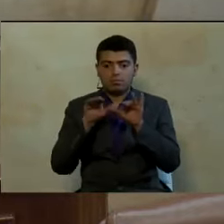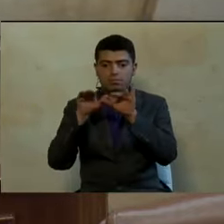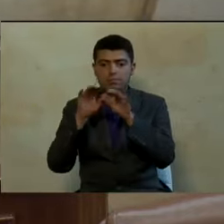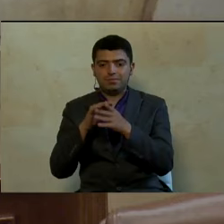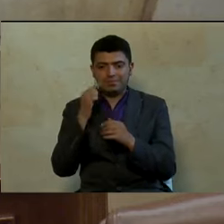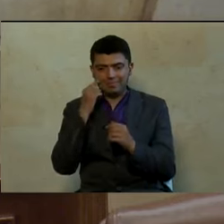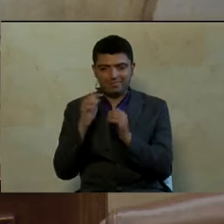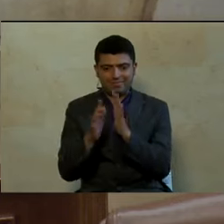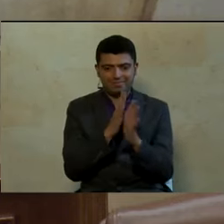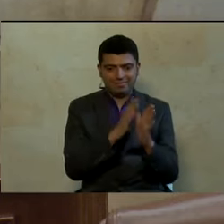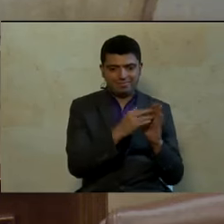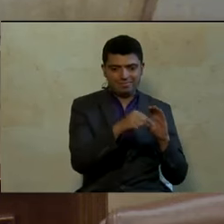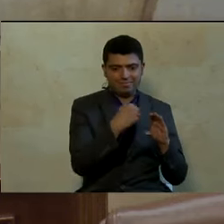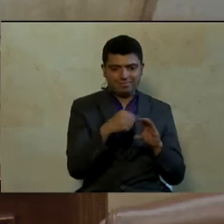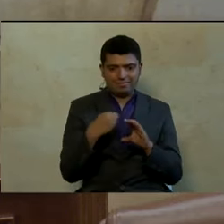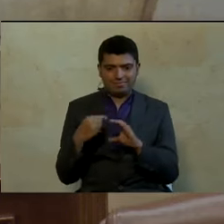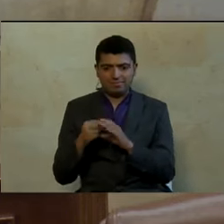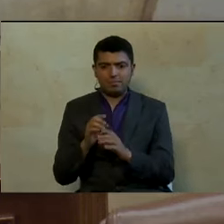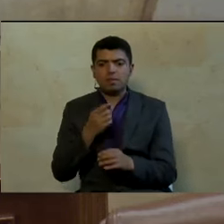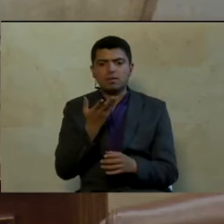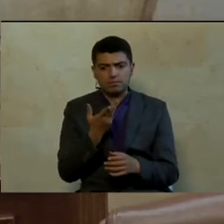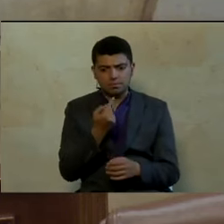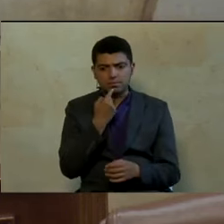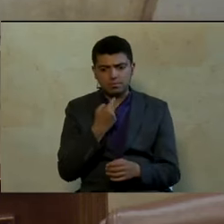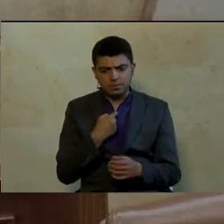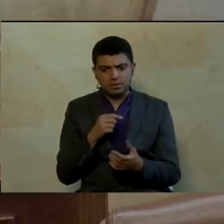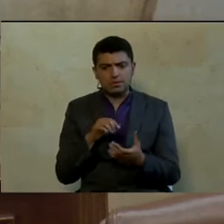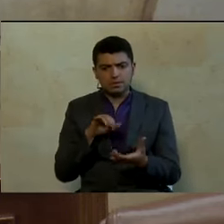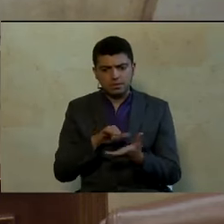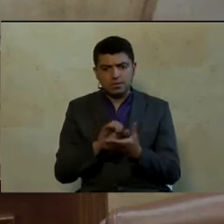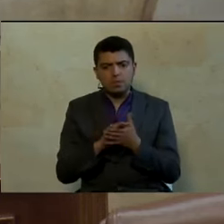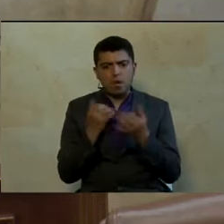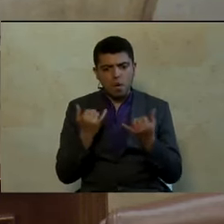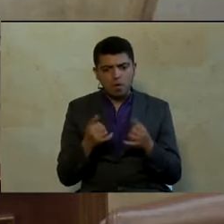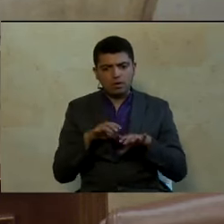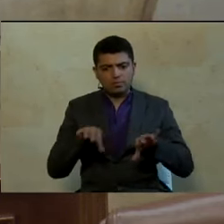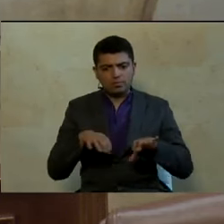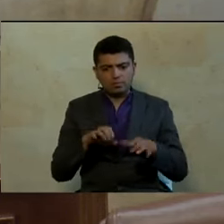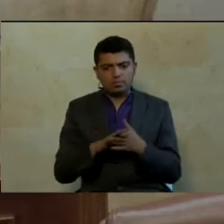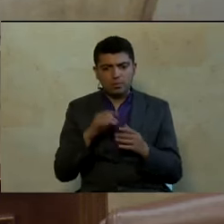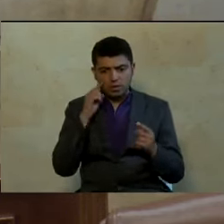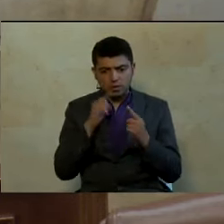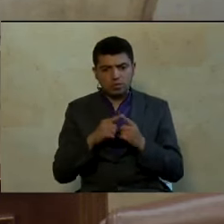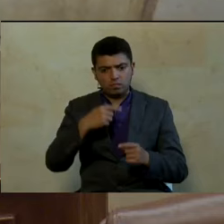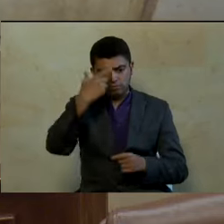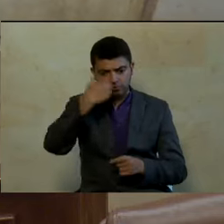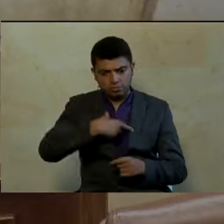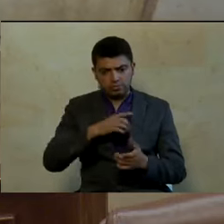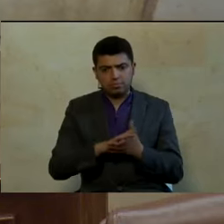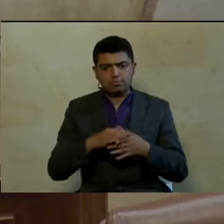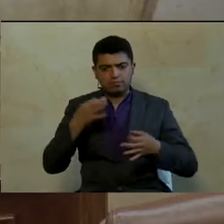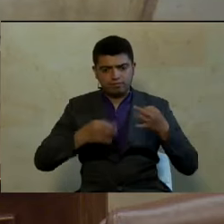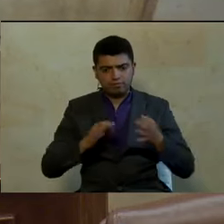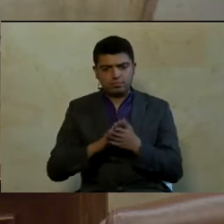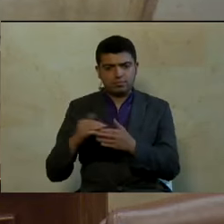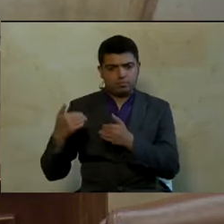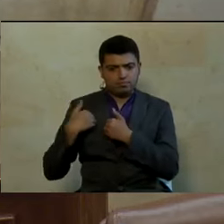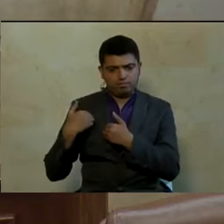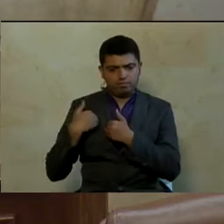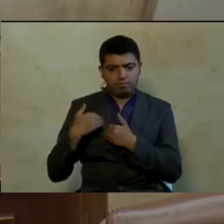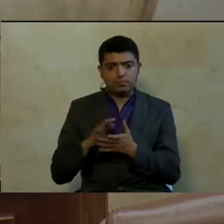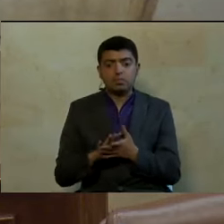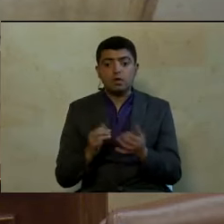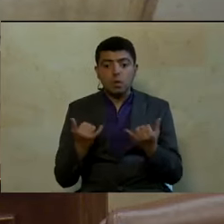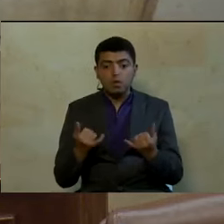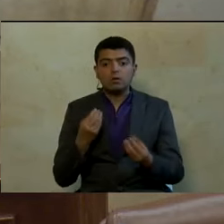la información a nosotros y que tratamos de y hacer este ejercicio con juicio con seriedad y con responsabilidad nos